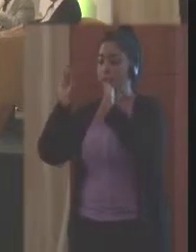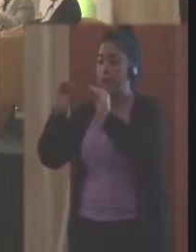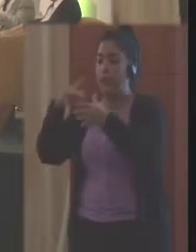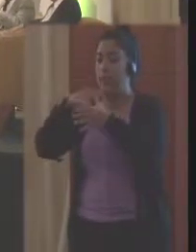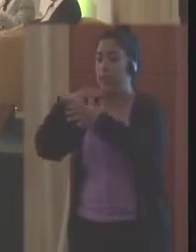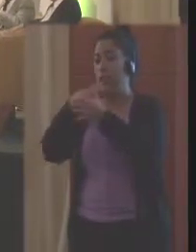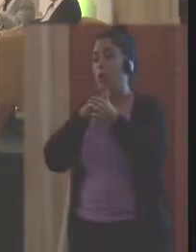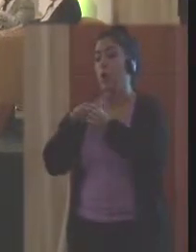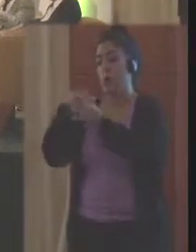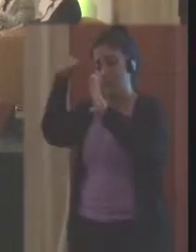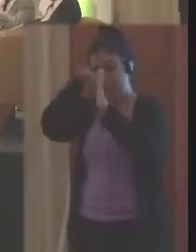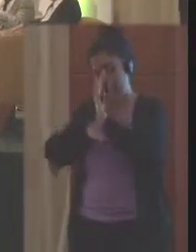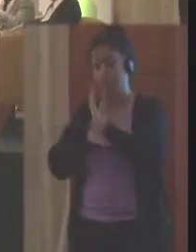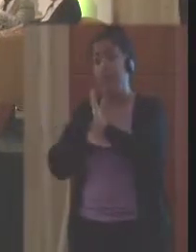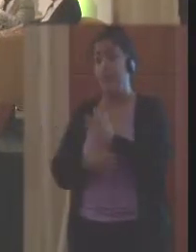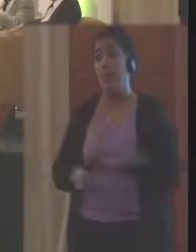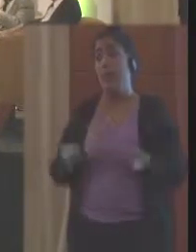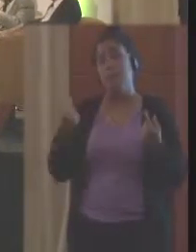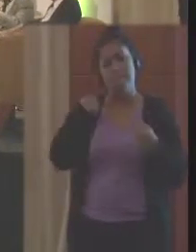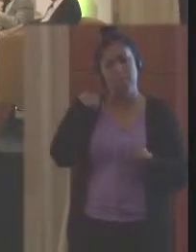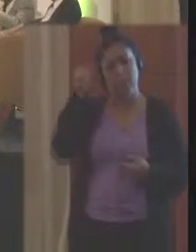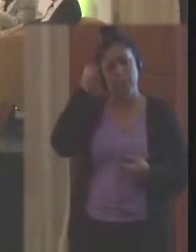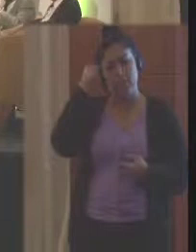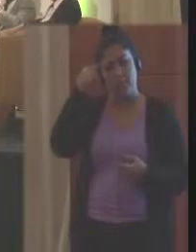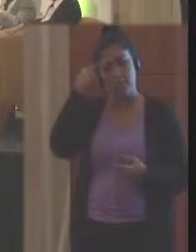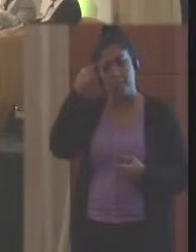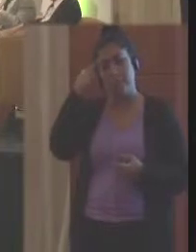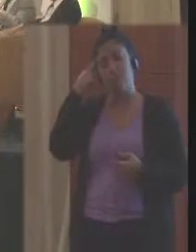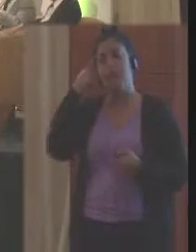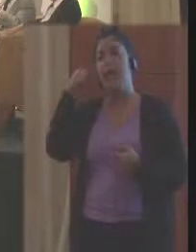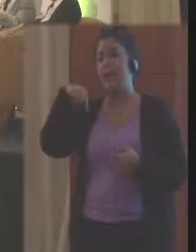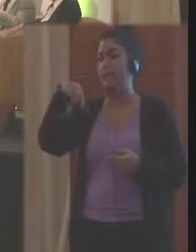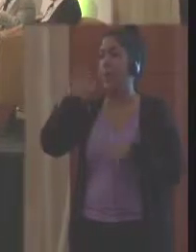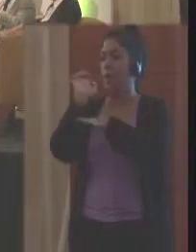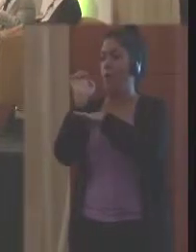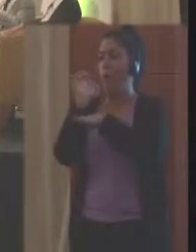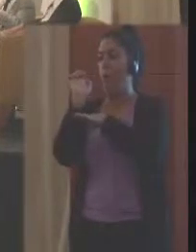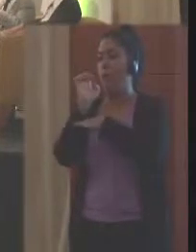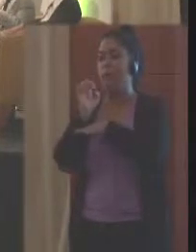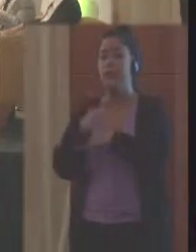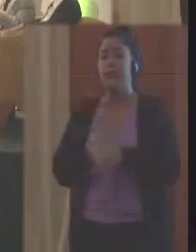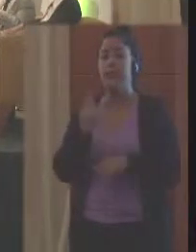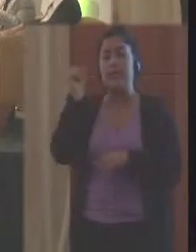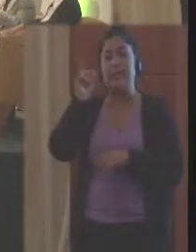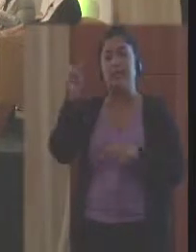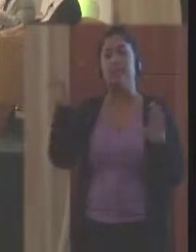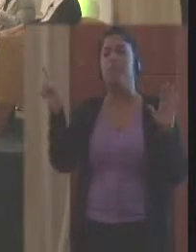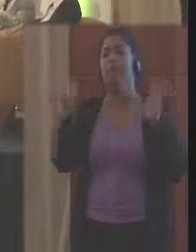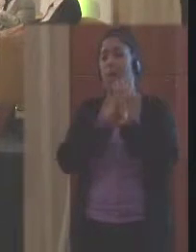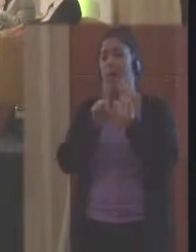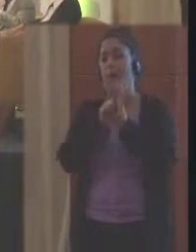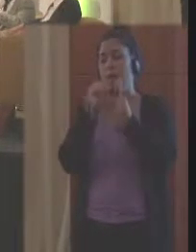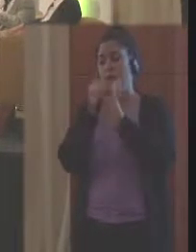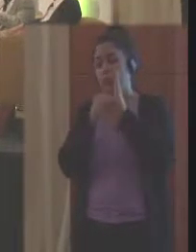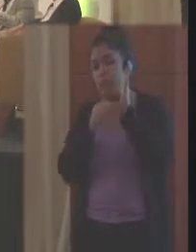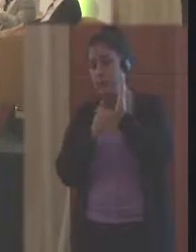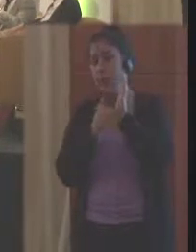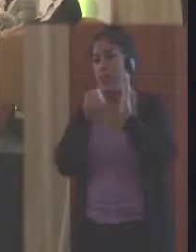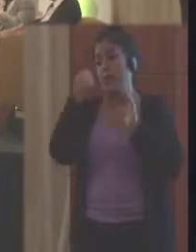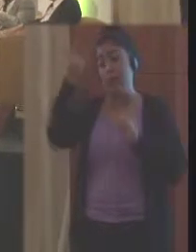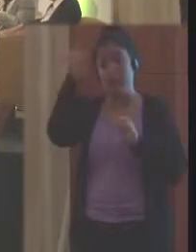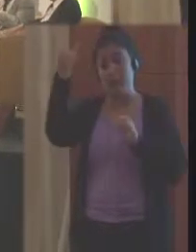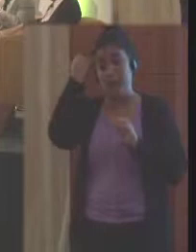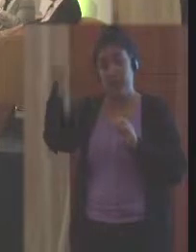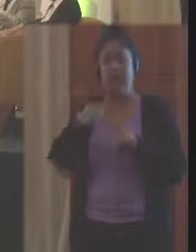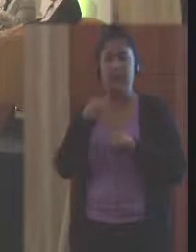que también en el Ecuador hace falta una normativa que evite los asentamientos humanos desordenados,